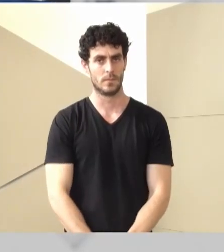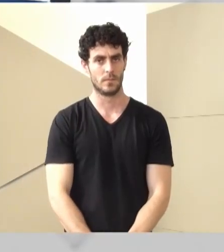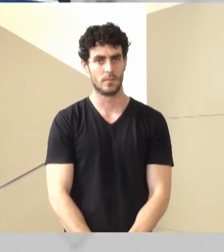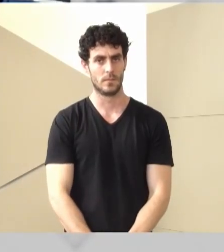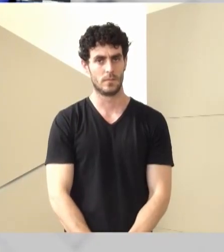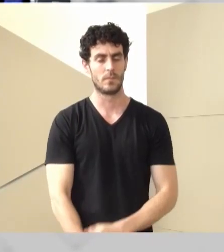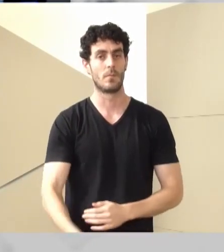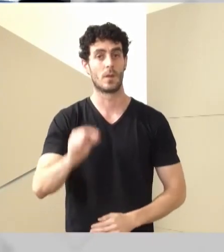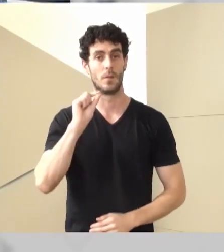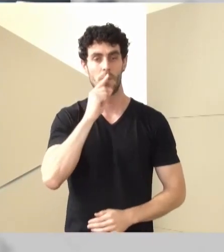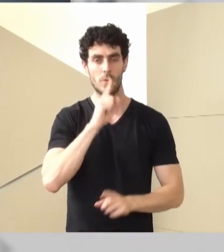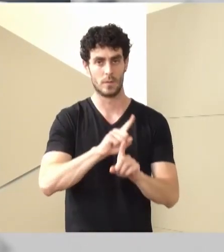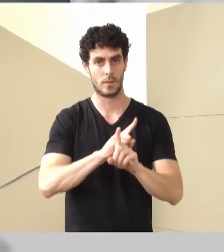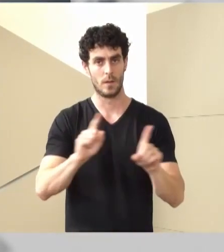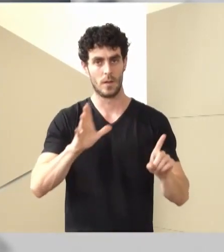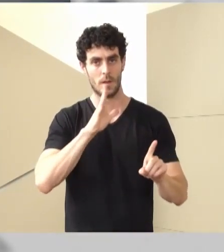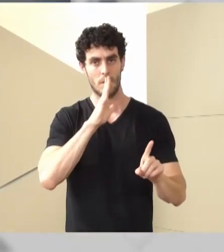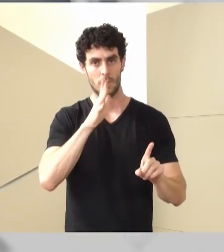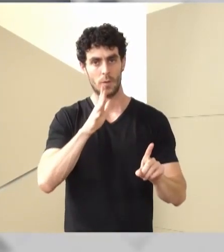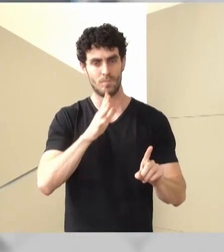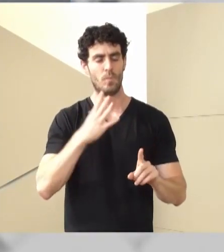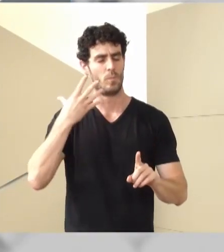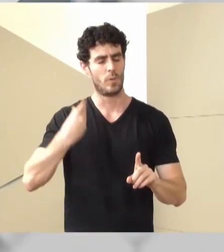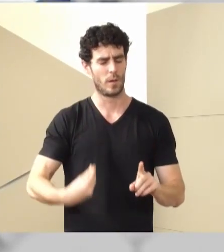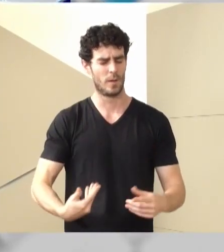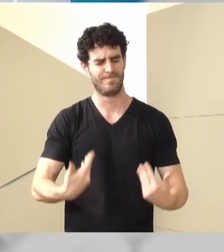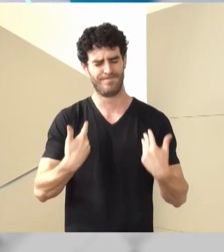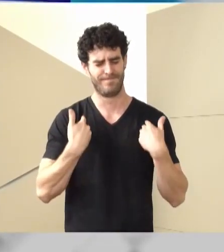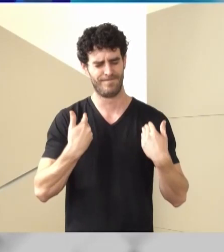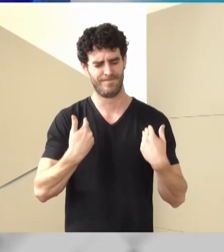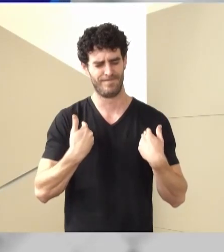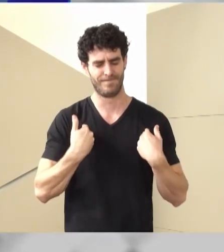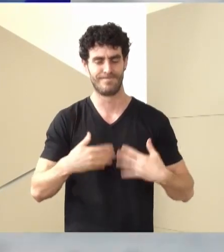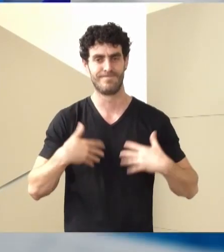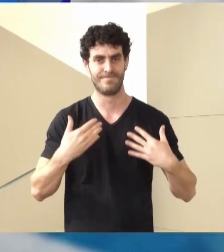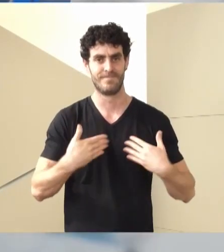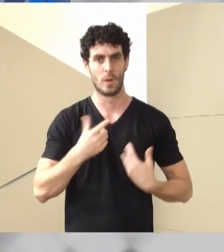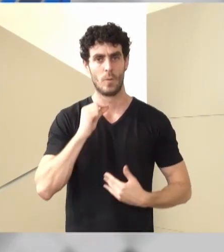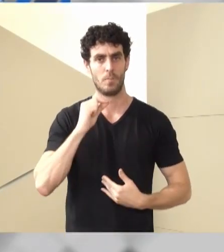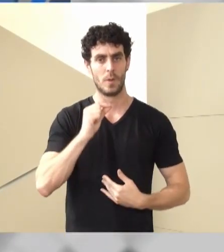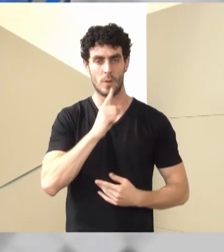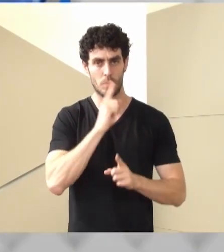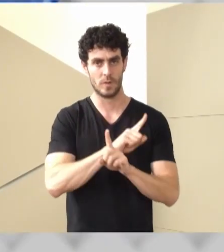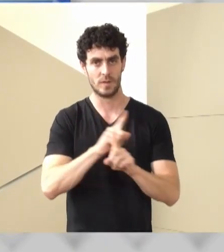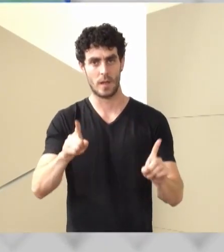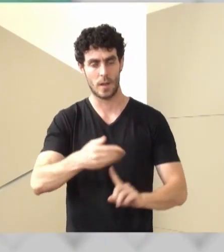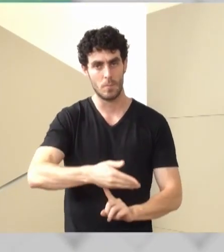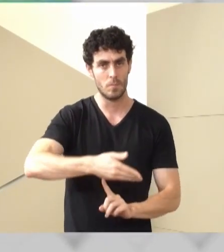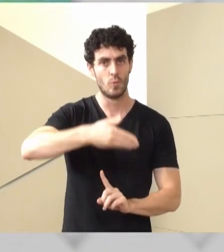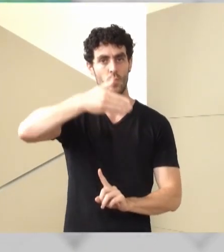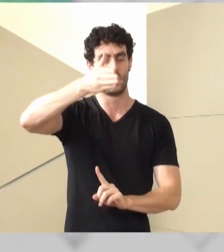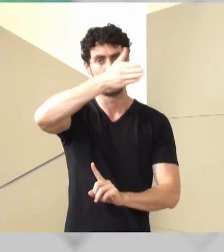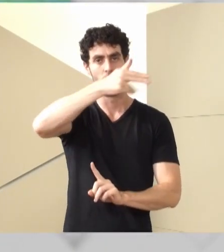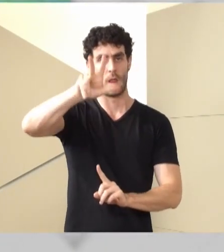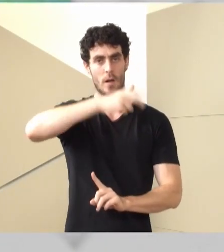Ha sido el minuto de silencio por la tragedia de Murcia. Y justo antes de ese minuto de silencio, el izado de la bandera nacional en el centro de Logroño